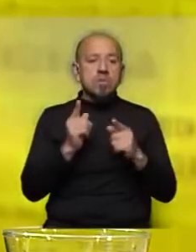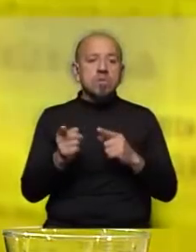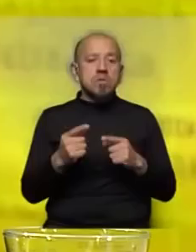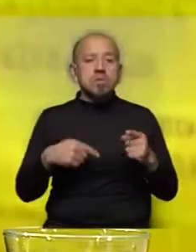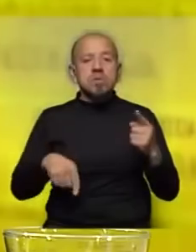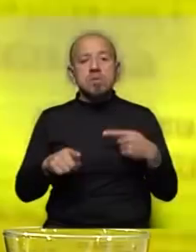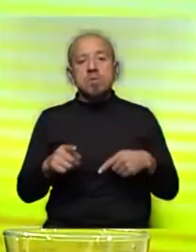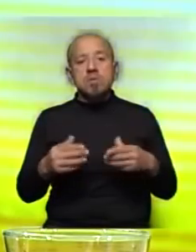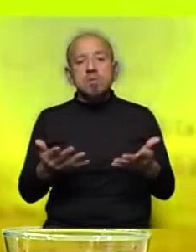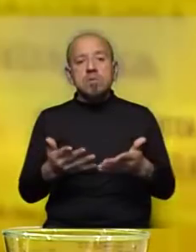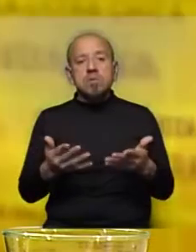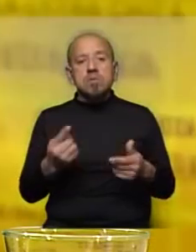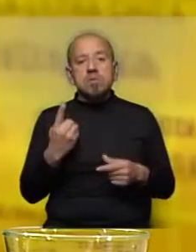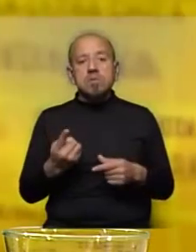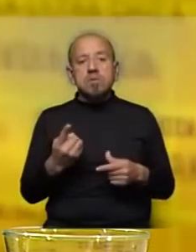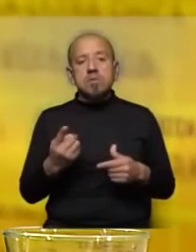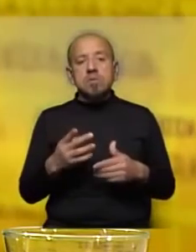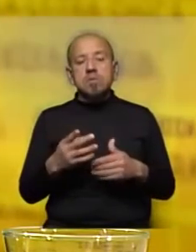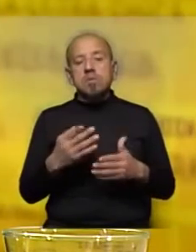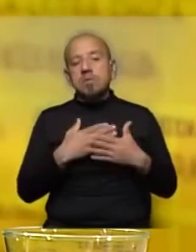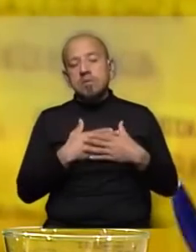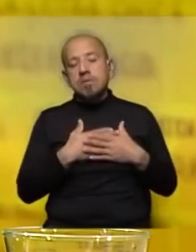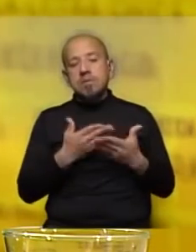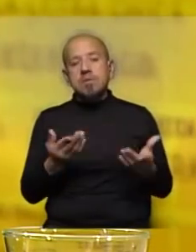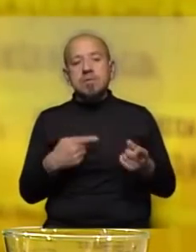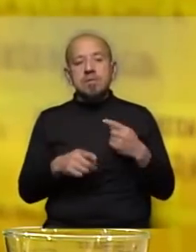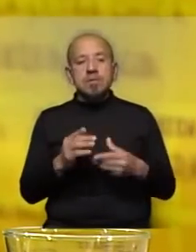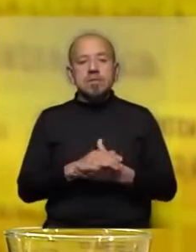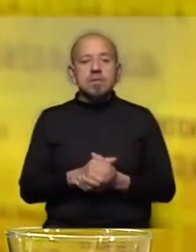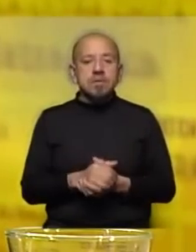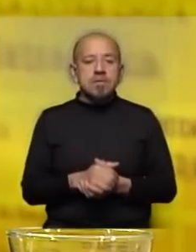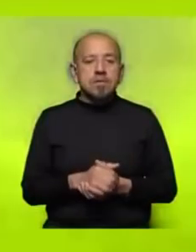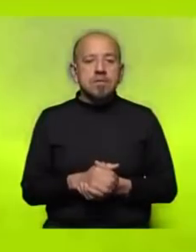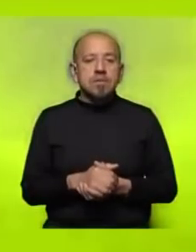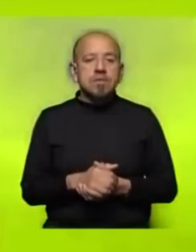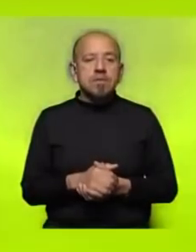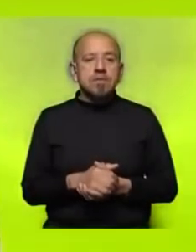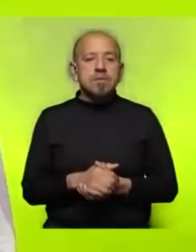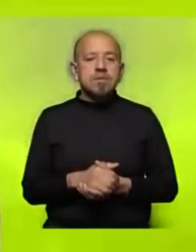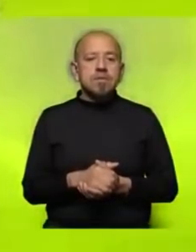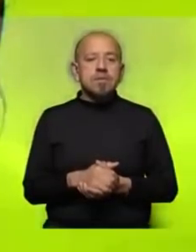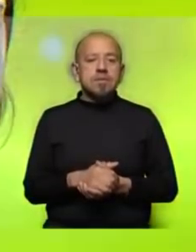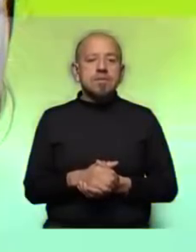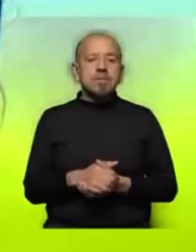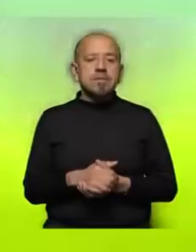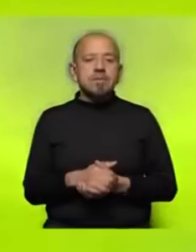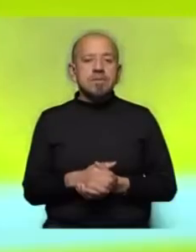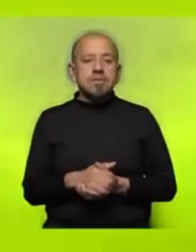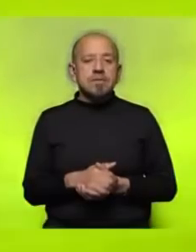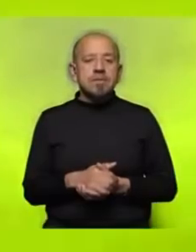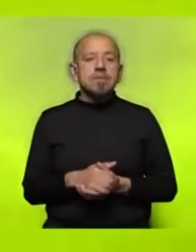me reencontré con el primer amor entonces déjeme disfrutar del de ese primer amor y el tiempo que le queda ahora de disfrutar